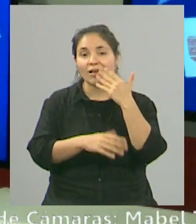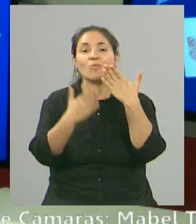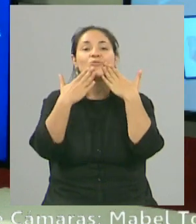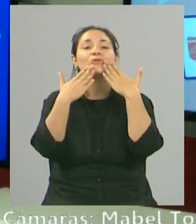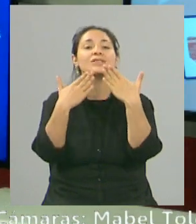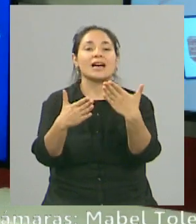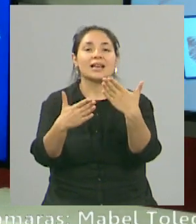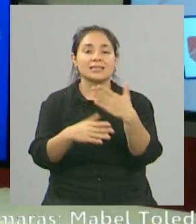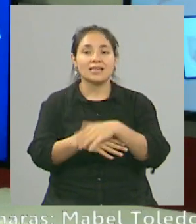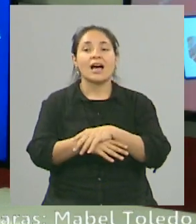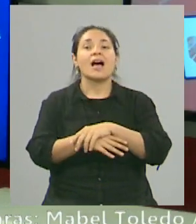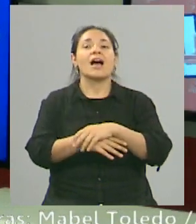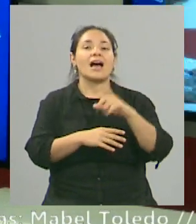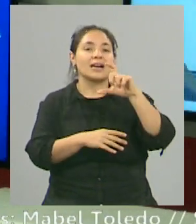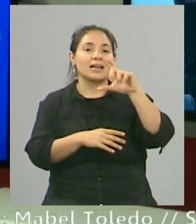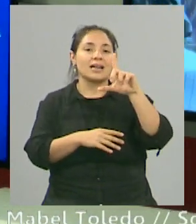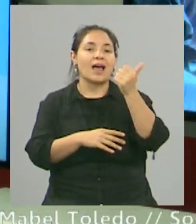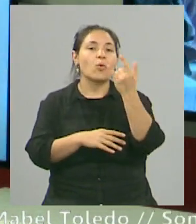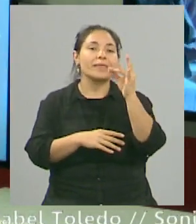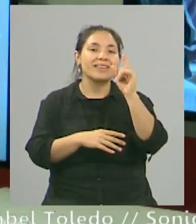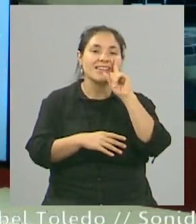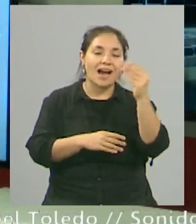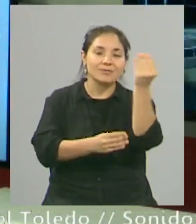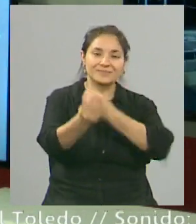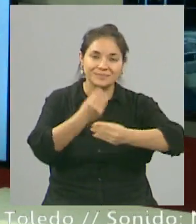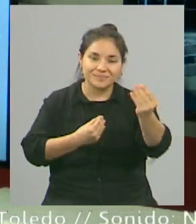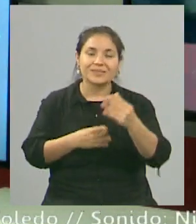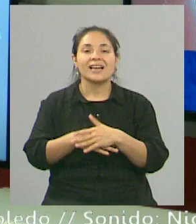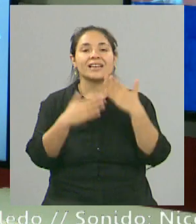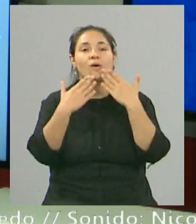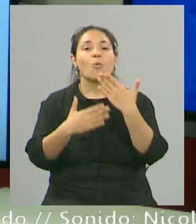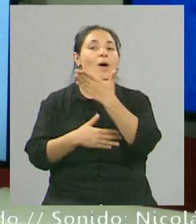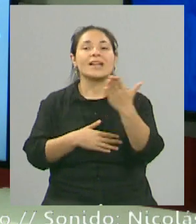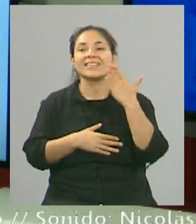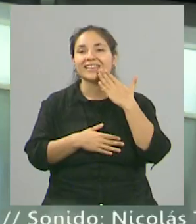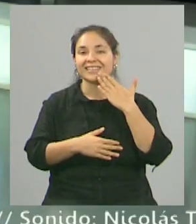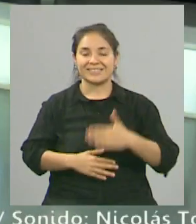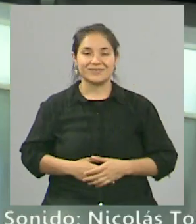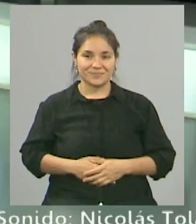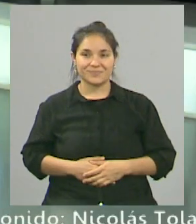agradecerle a Claudia Durán que me dejó este espacio para la entrevista. Tengan ustedes buenas tardes.